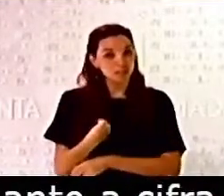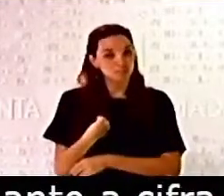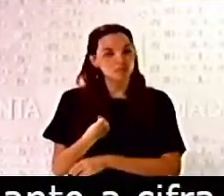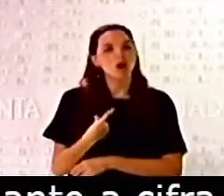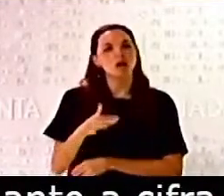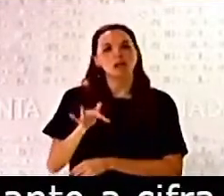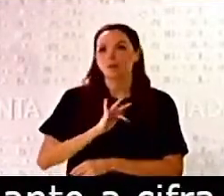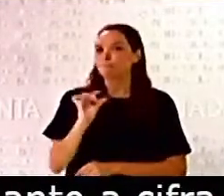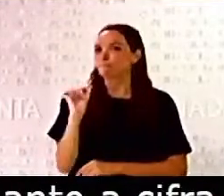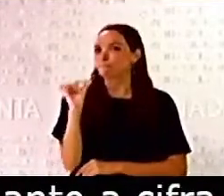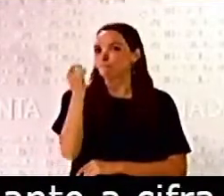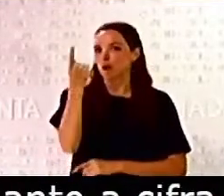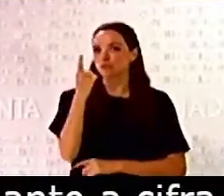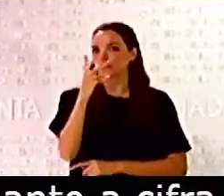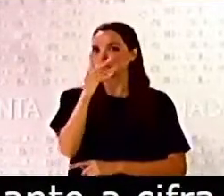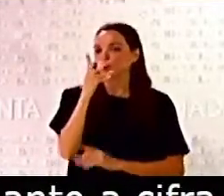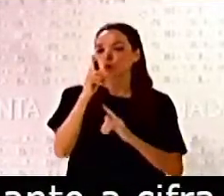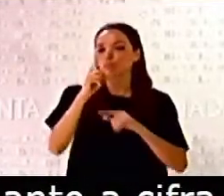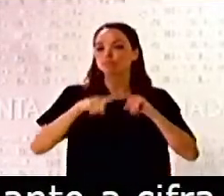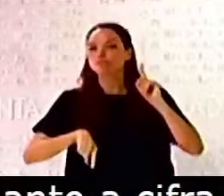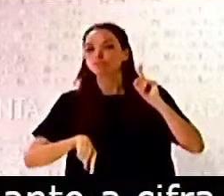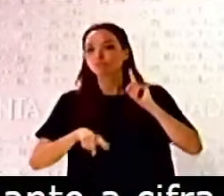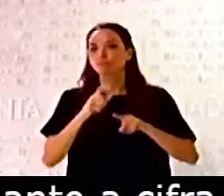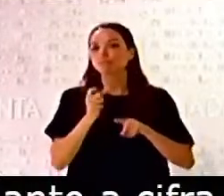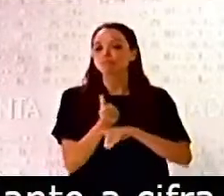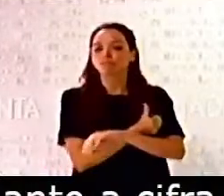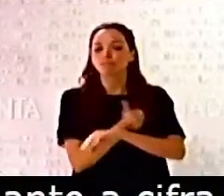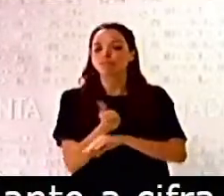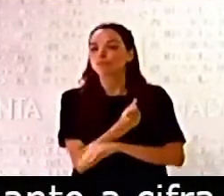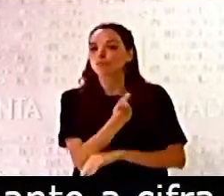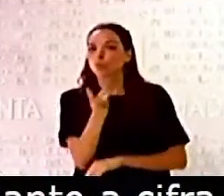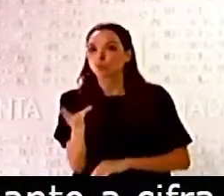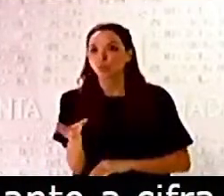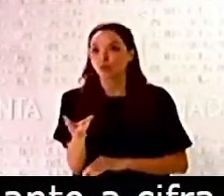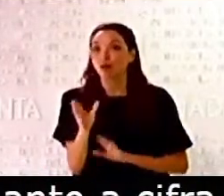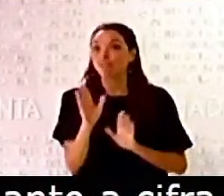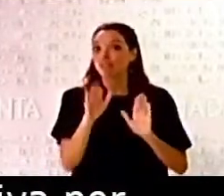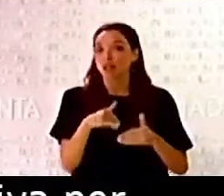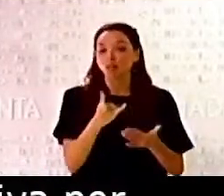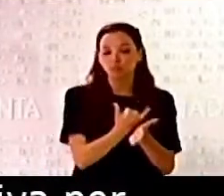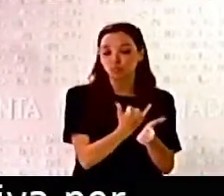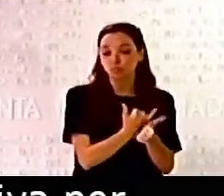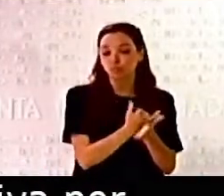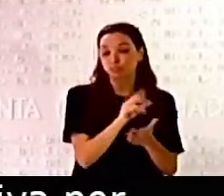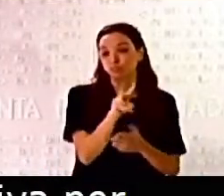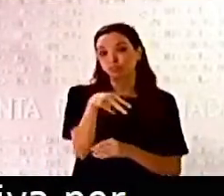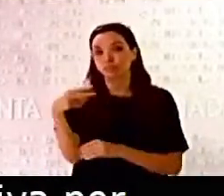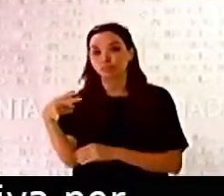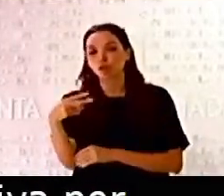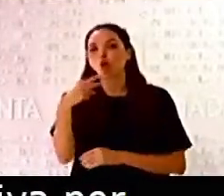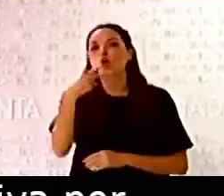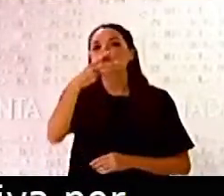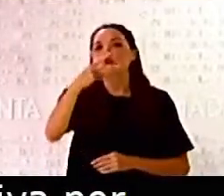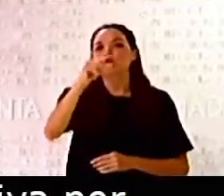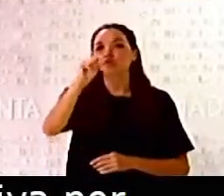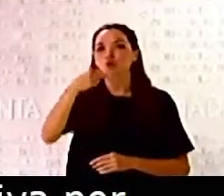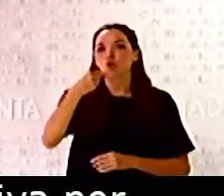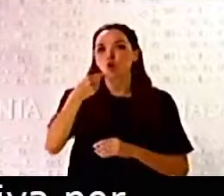por número de habitantes, y eso nos lleva a tener un índice de positividad en el día de hoy de 2,8%.